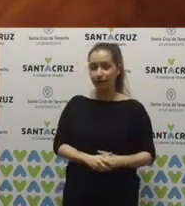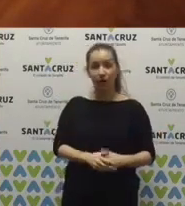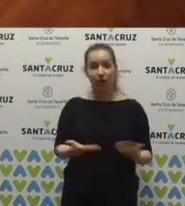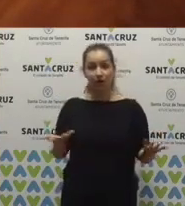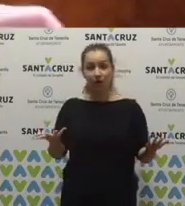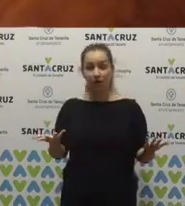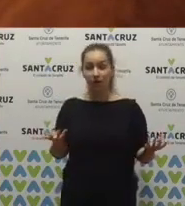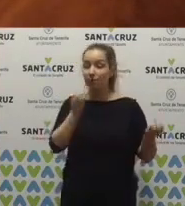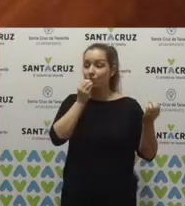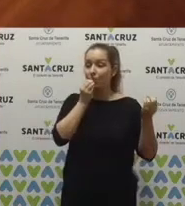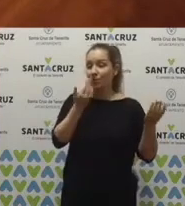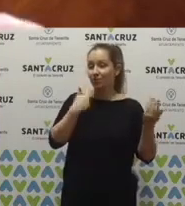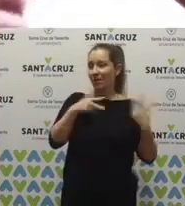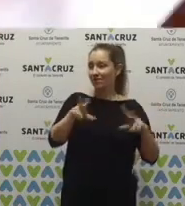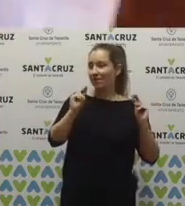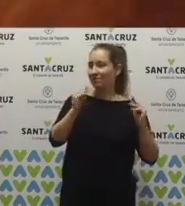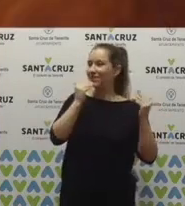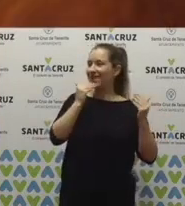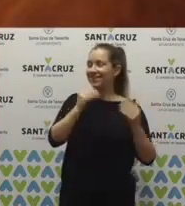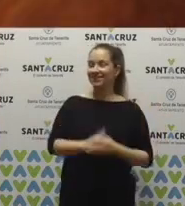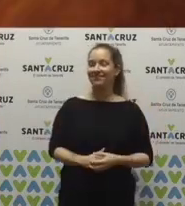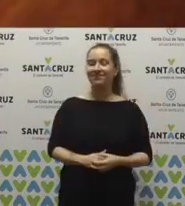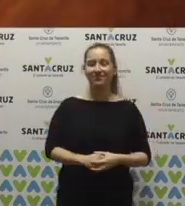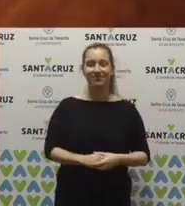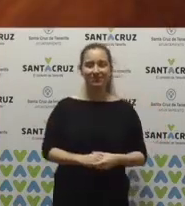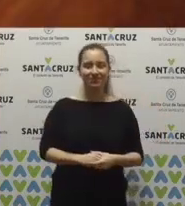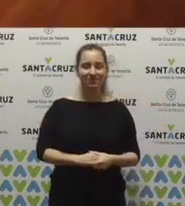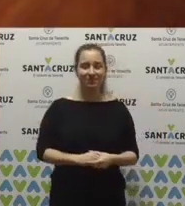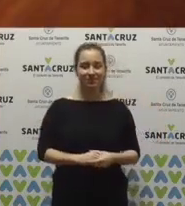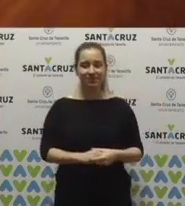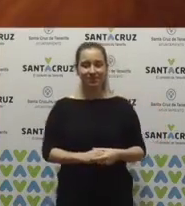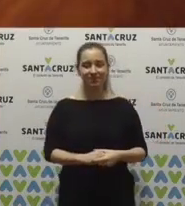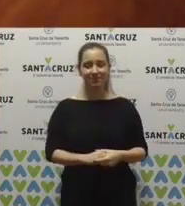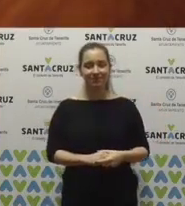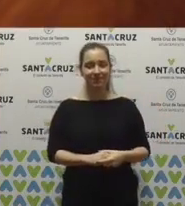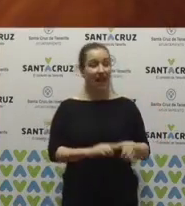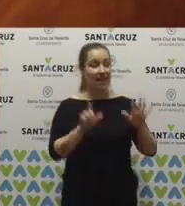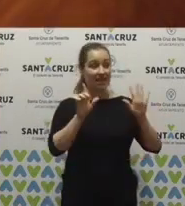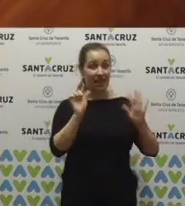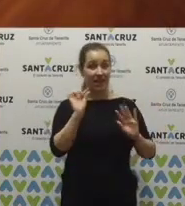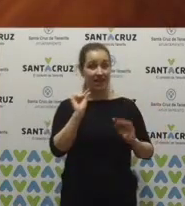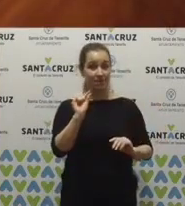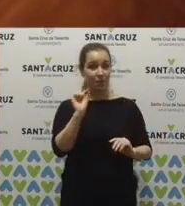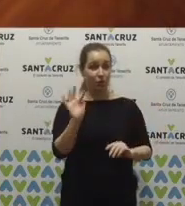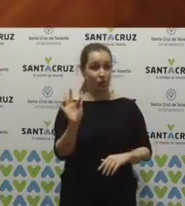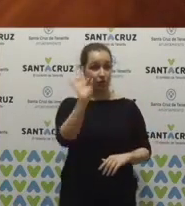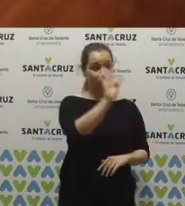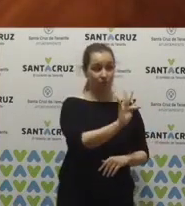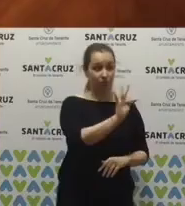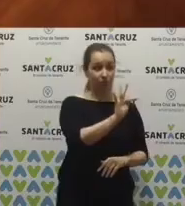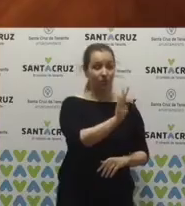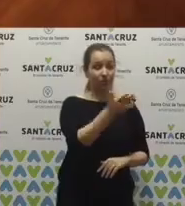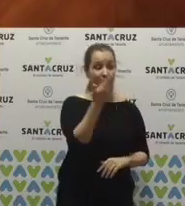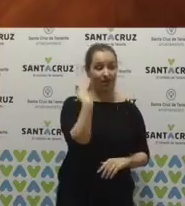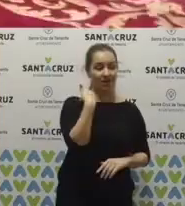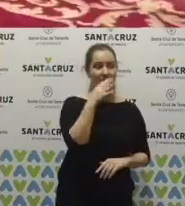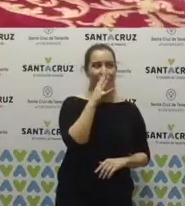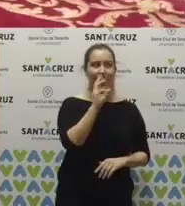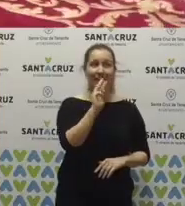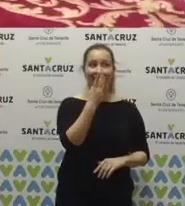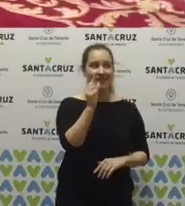bueno pues en terminado muchas gracias le pusieron 6 minutos era 3 por hacerse la segunda intervención